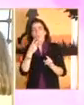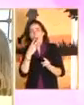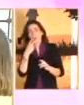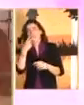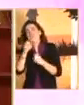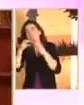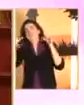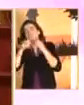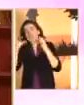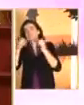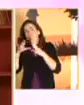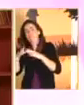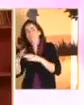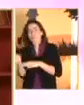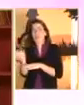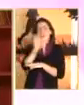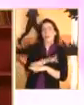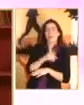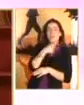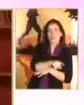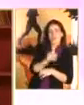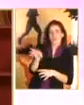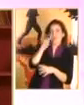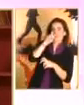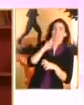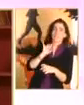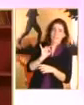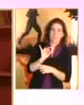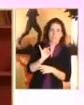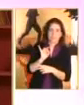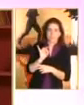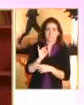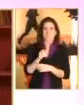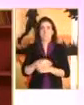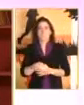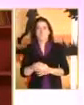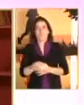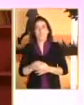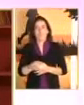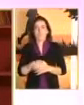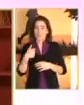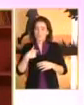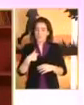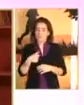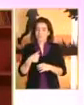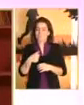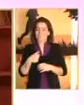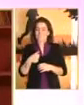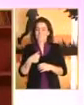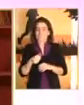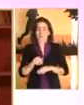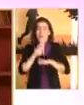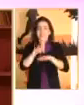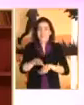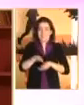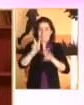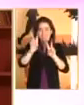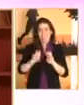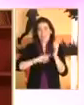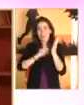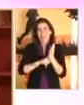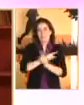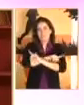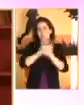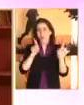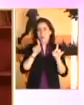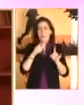el sí. tabaco sí, ¿no? Yo creo que... Yo no estoy a favor de ninguna ley de estas prohibitivas, ¿no? Yo creo